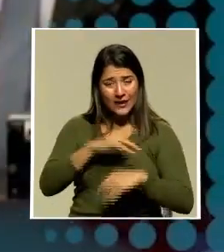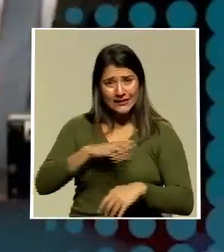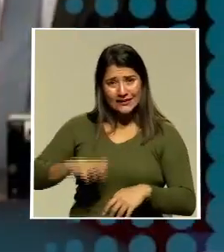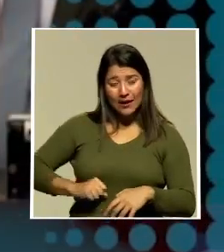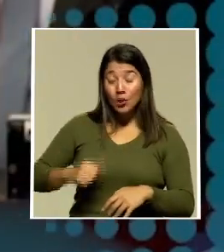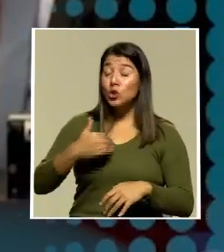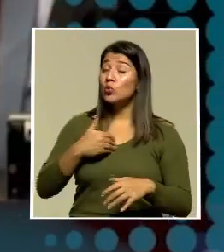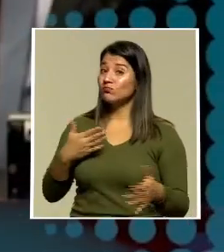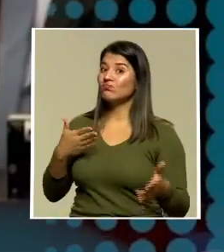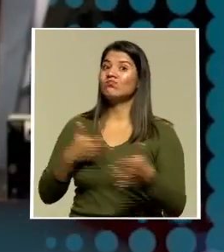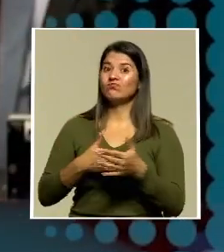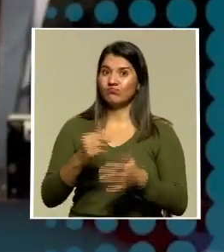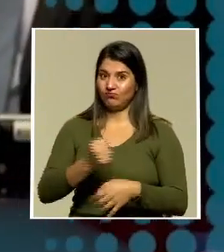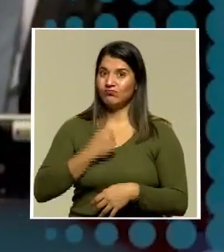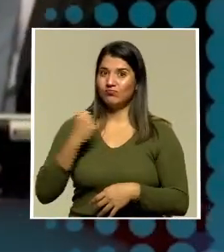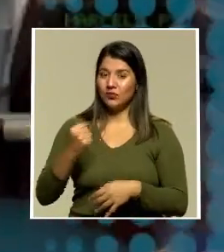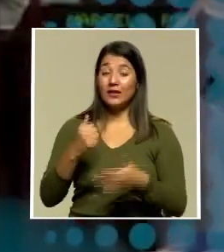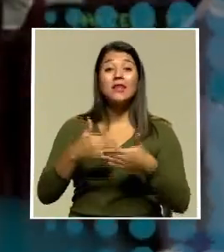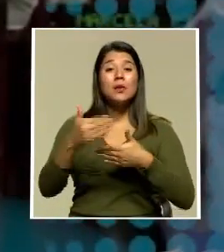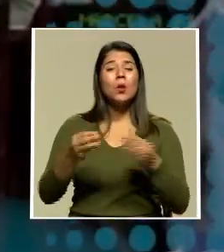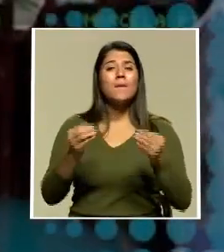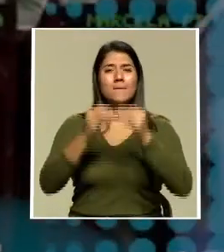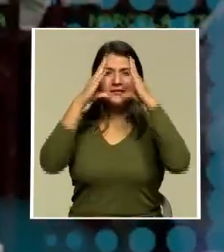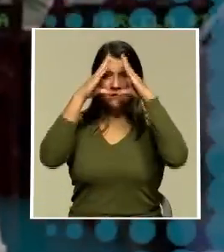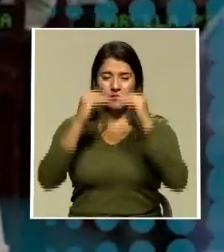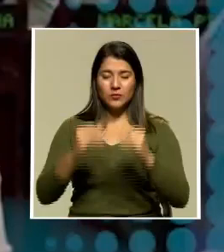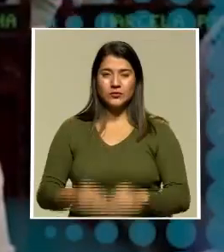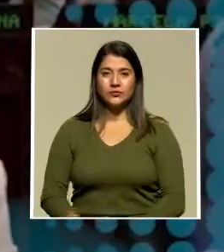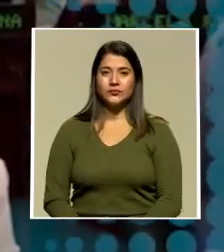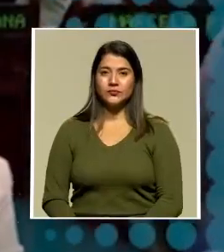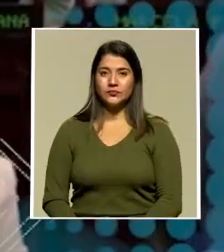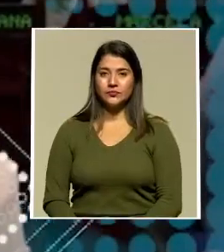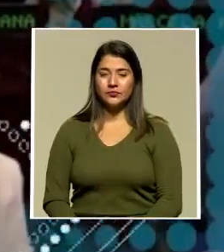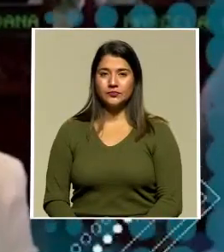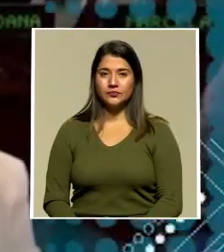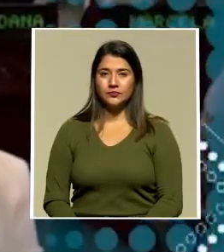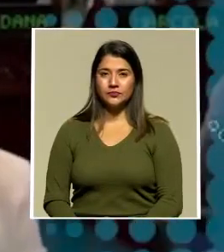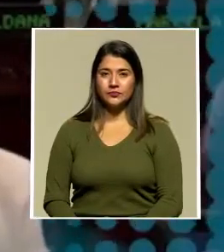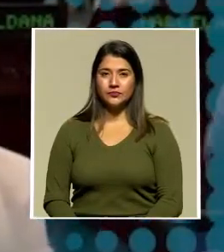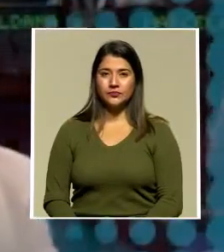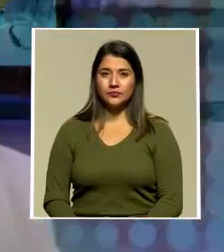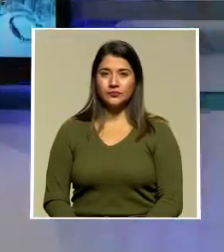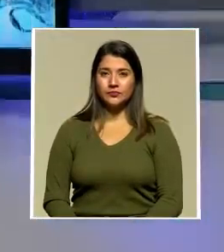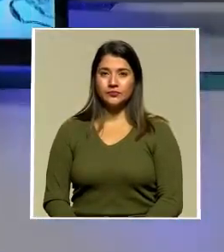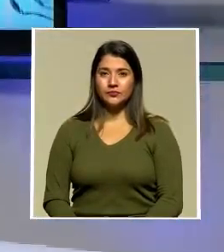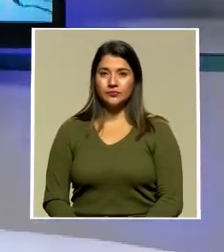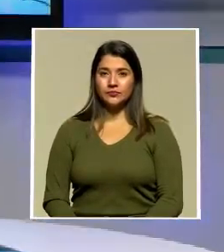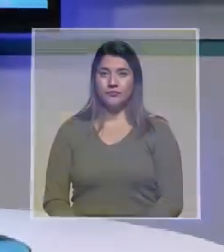recibieron un fuerte golpe. Los detalles al volver de la siguiente pausa comercial.